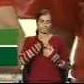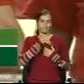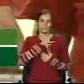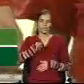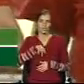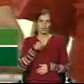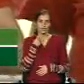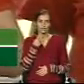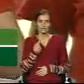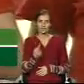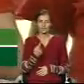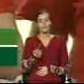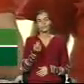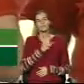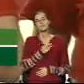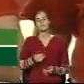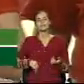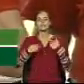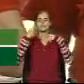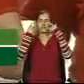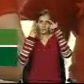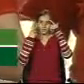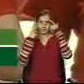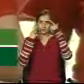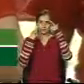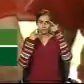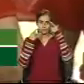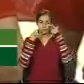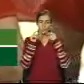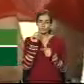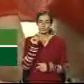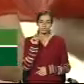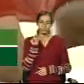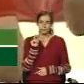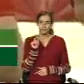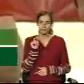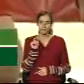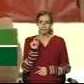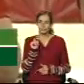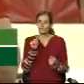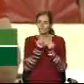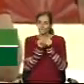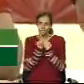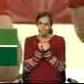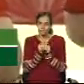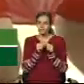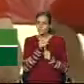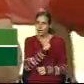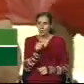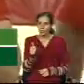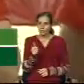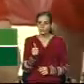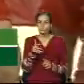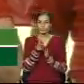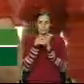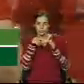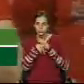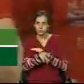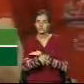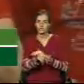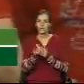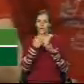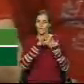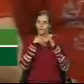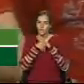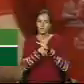nosotros le decimos, presidente Chávez, punto a punto, piedra a piedra, caño adentro,